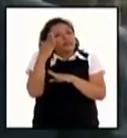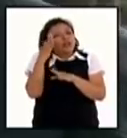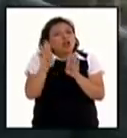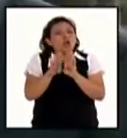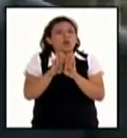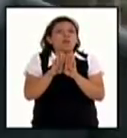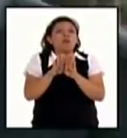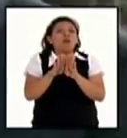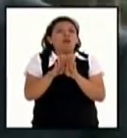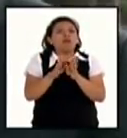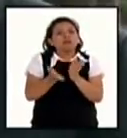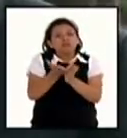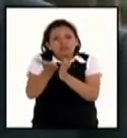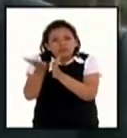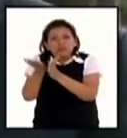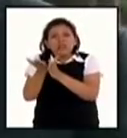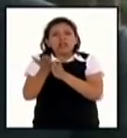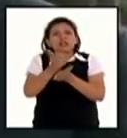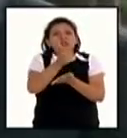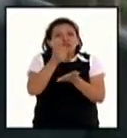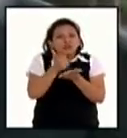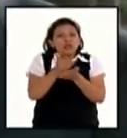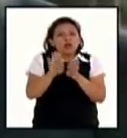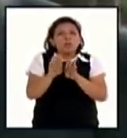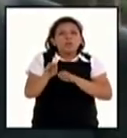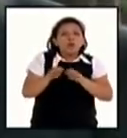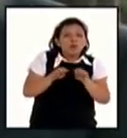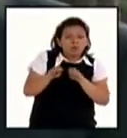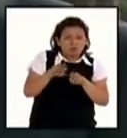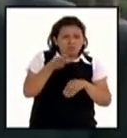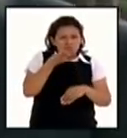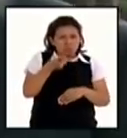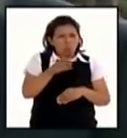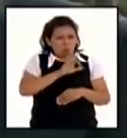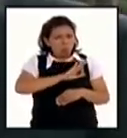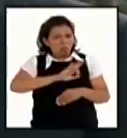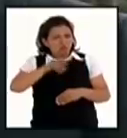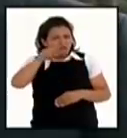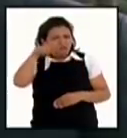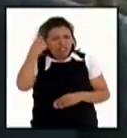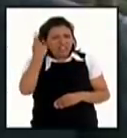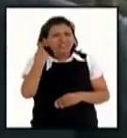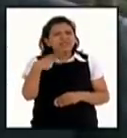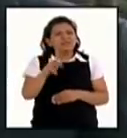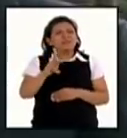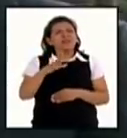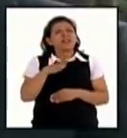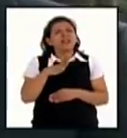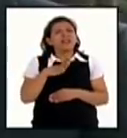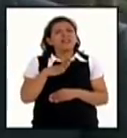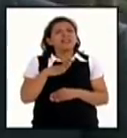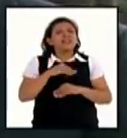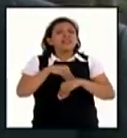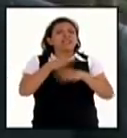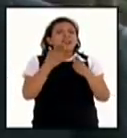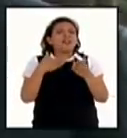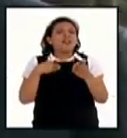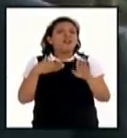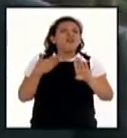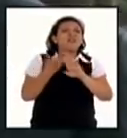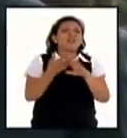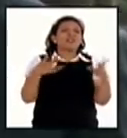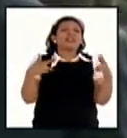urbano, de la movilidad, porque hay dictámenes técnicos que dicen que es factible, pero con una connotación evidentemente religiosa. ¿Por